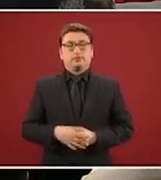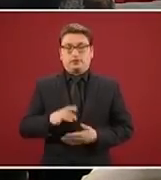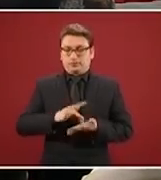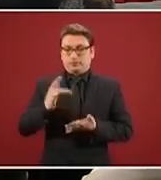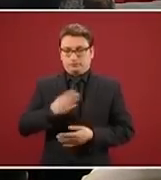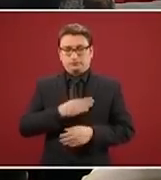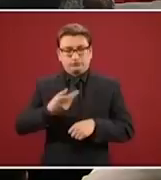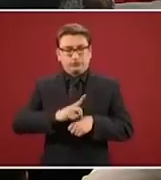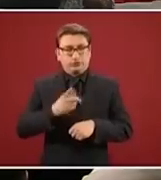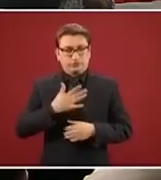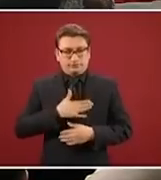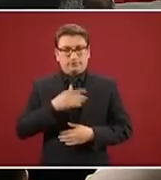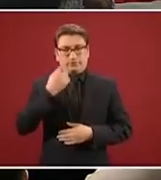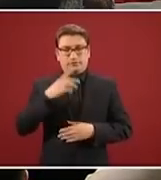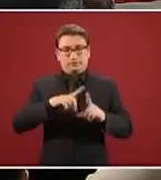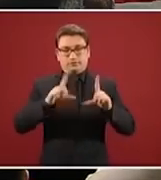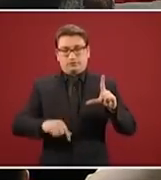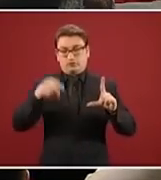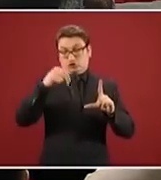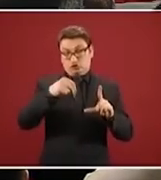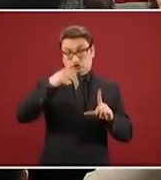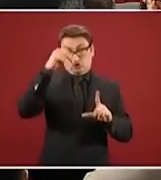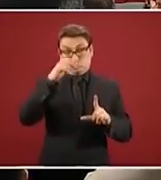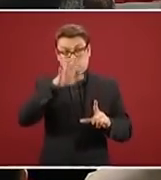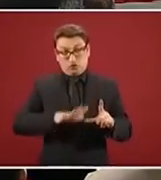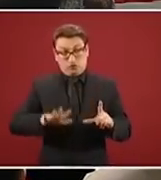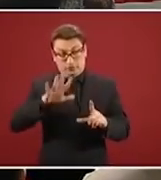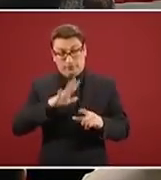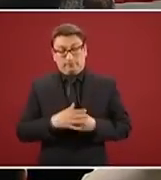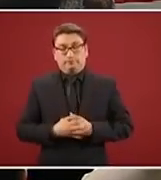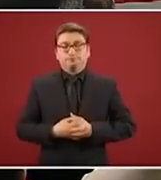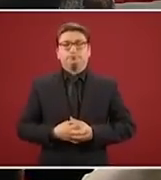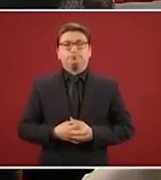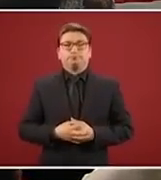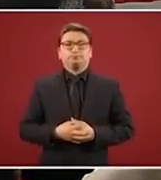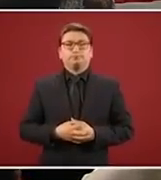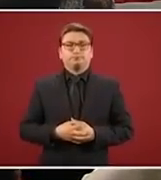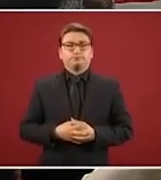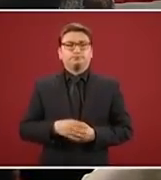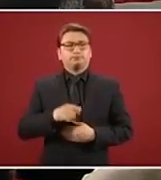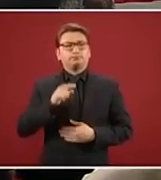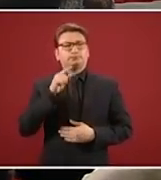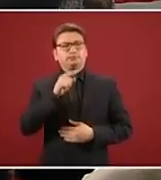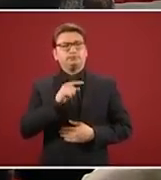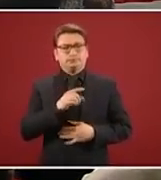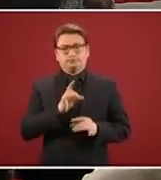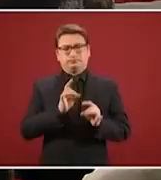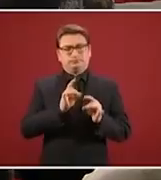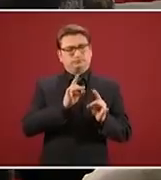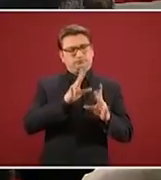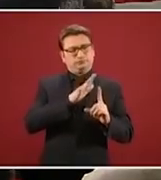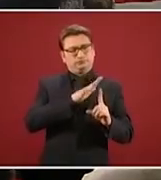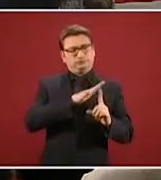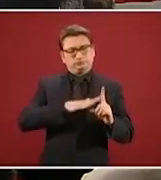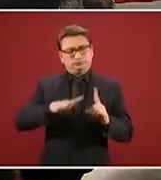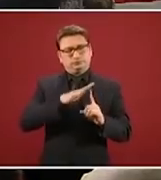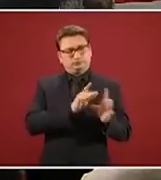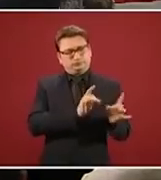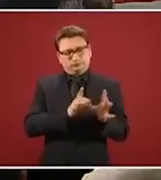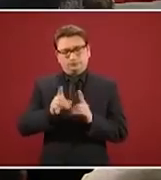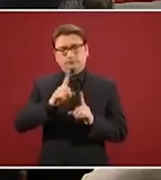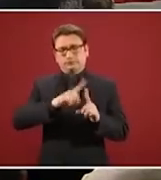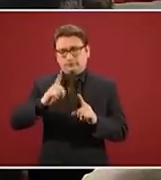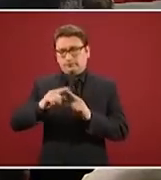en el caso del norte del país tenemos un fenómeno y hay una disminución